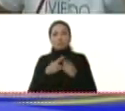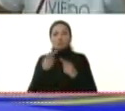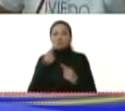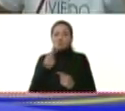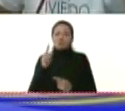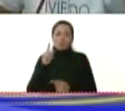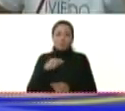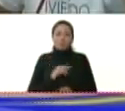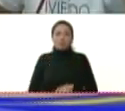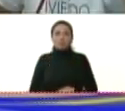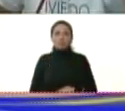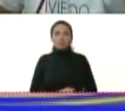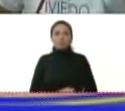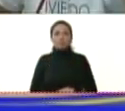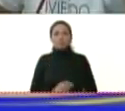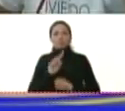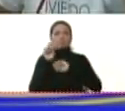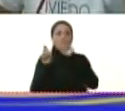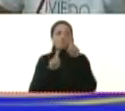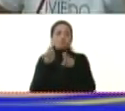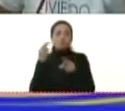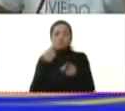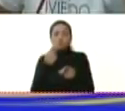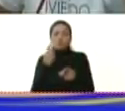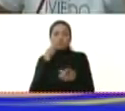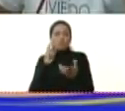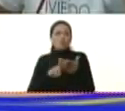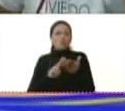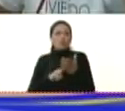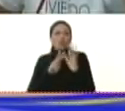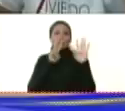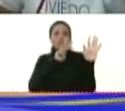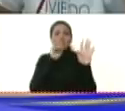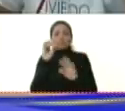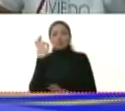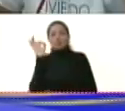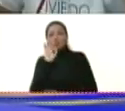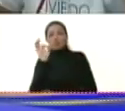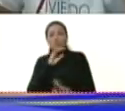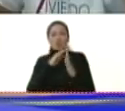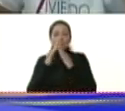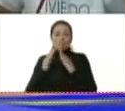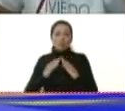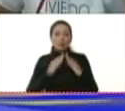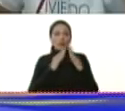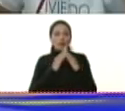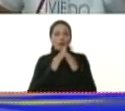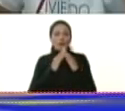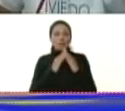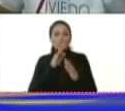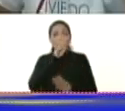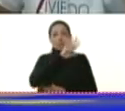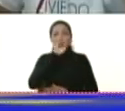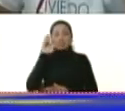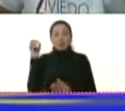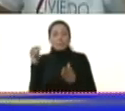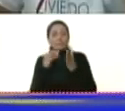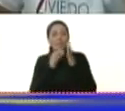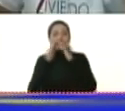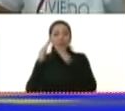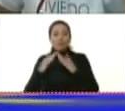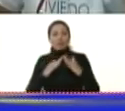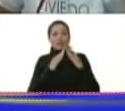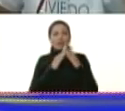diría, si me preguntaran, yo le daría el 70% de las viviendas, de las 500.000 viviendas a